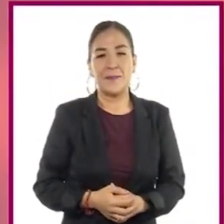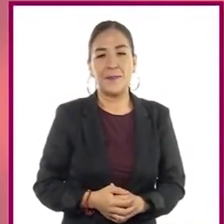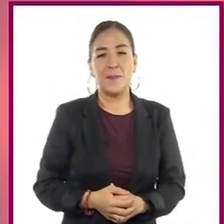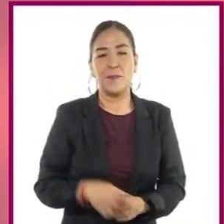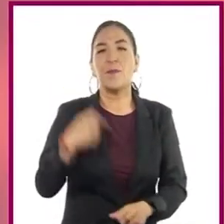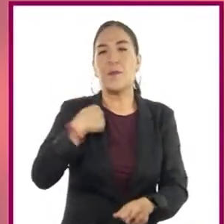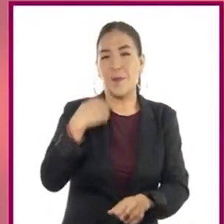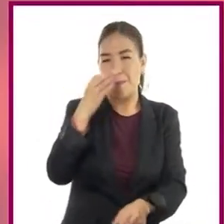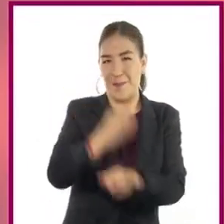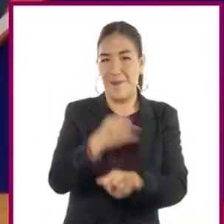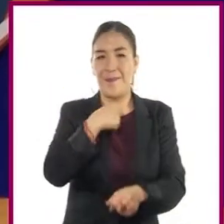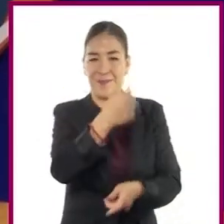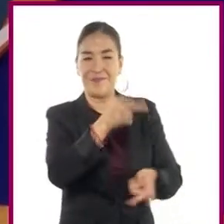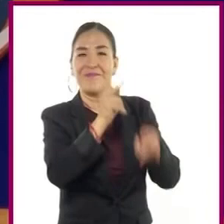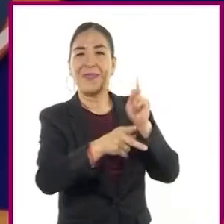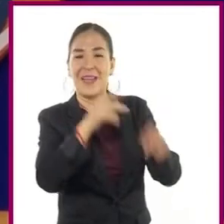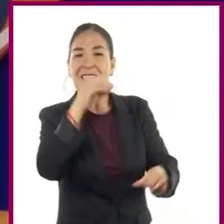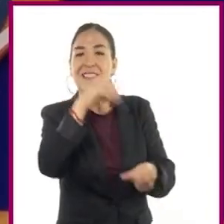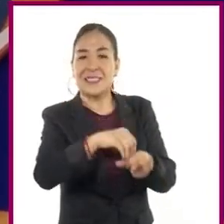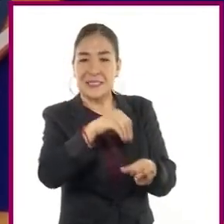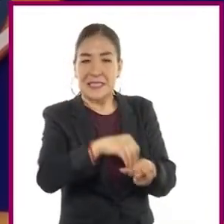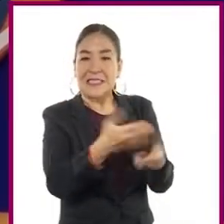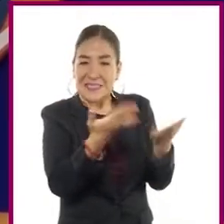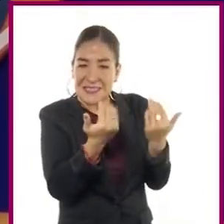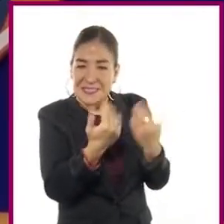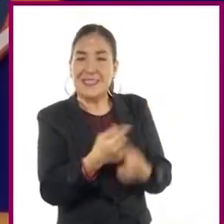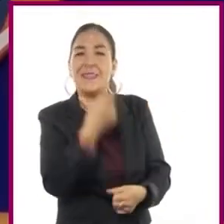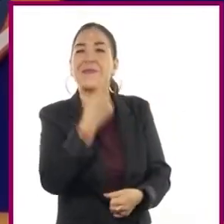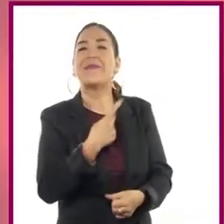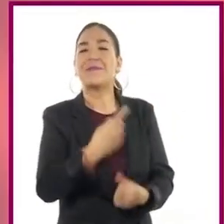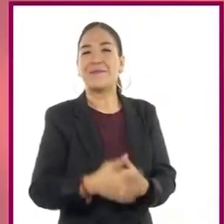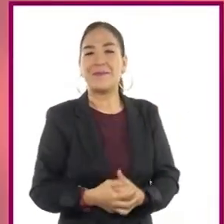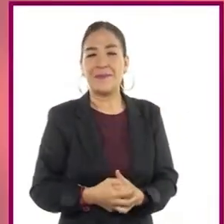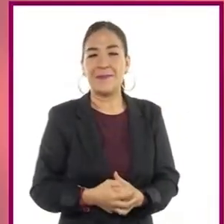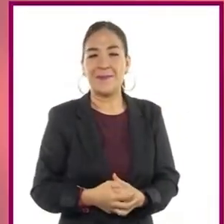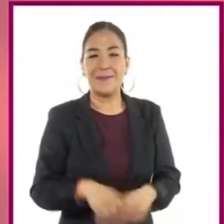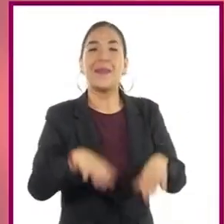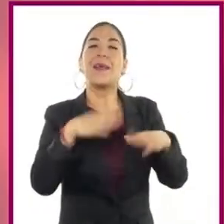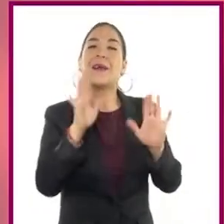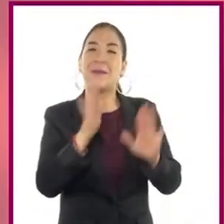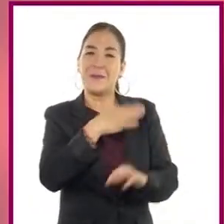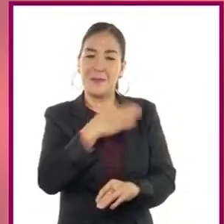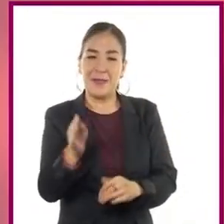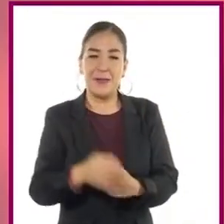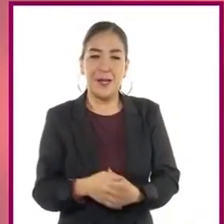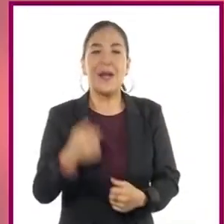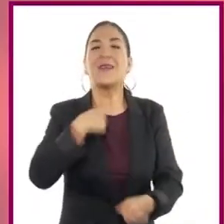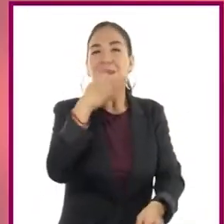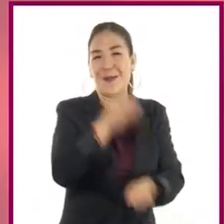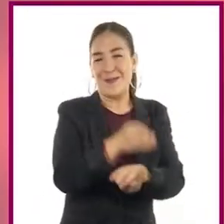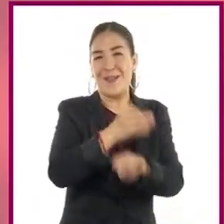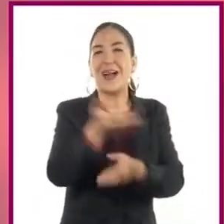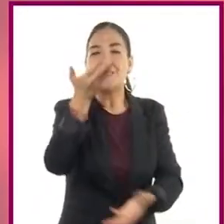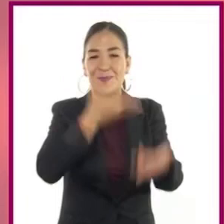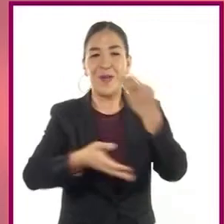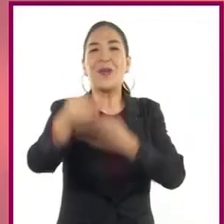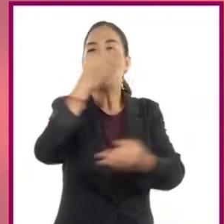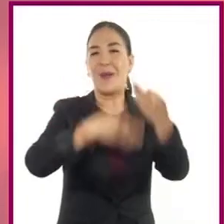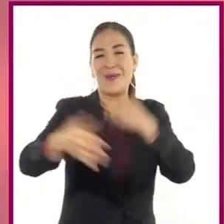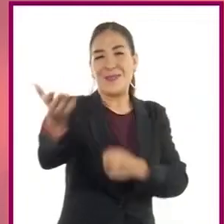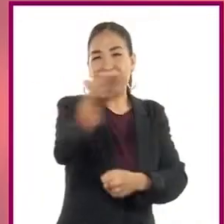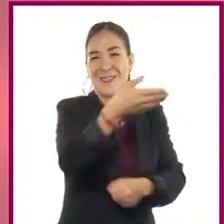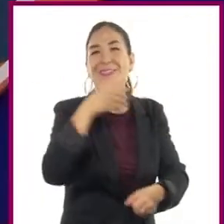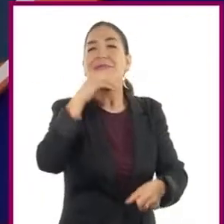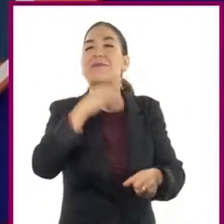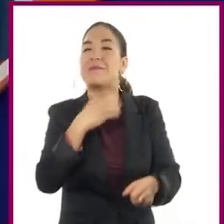Te voy a contar un secreto. Sí, maestra. Cuéntemelo. Bueno, se los voy a compartir también a nuestras